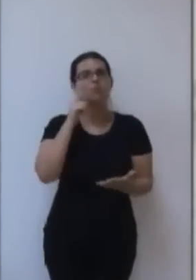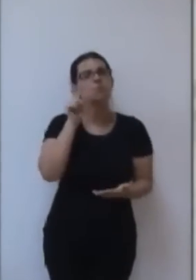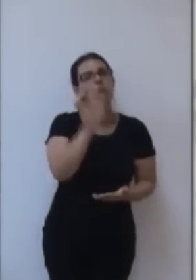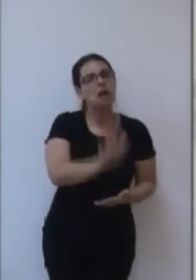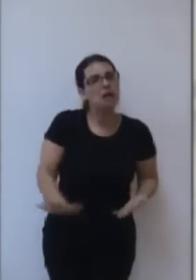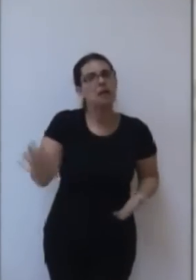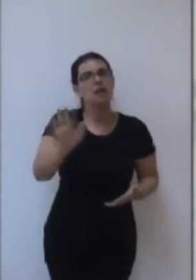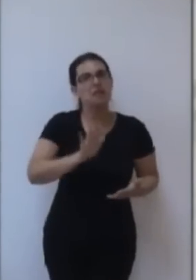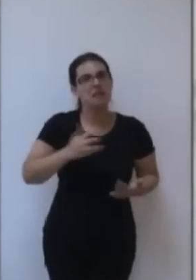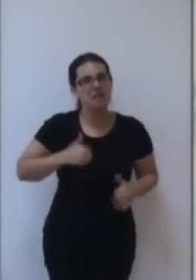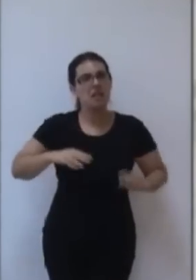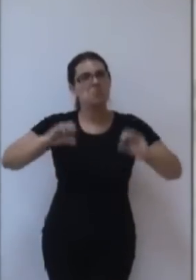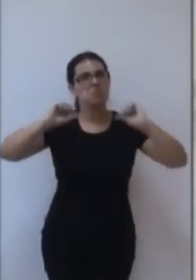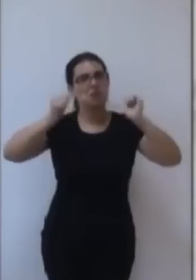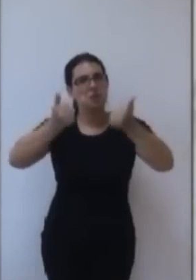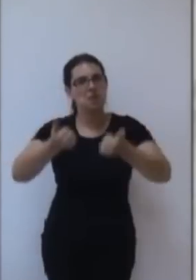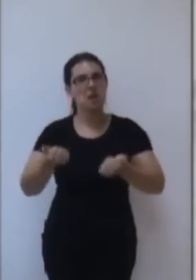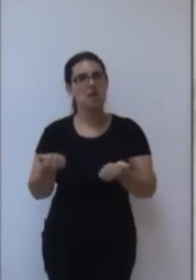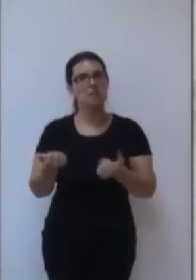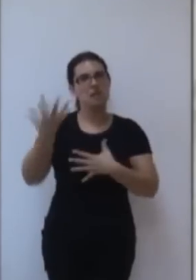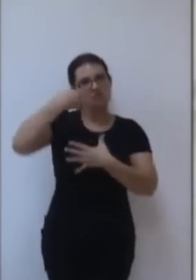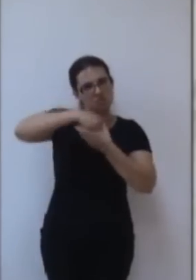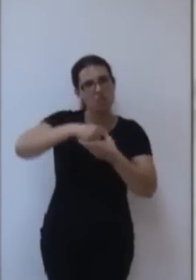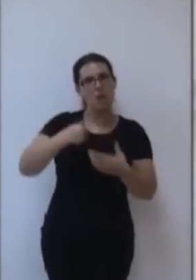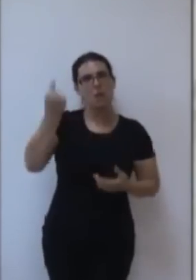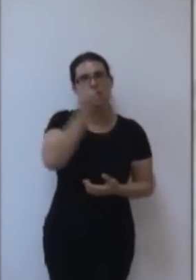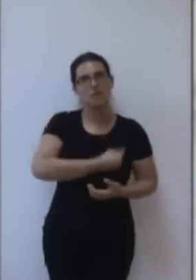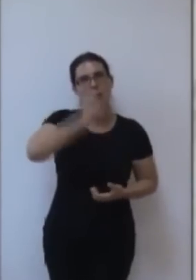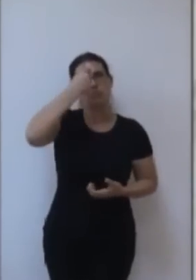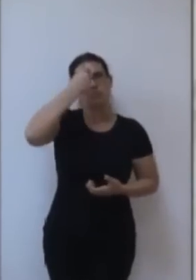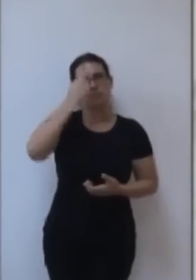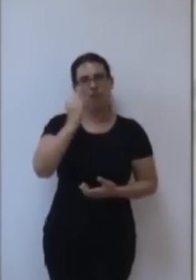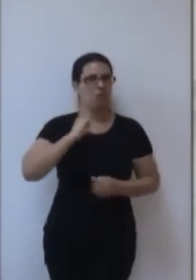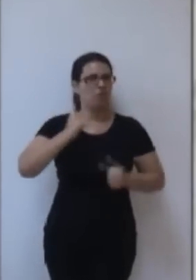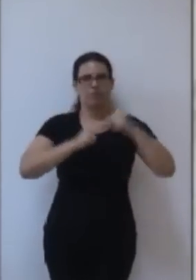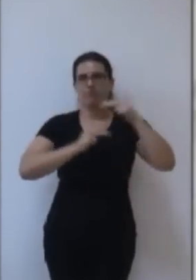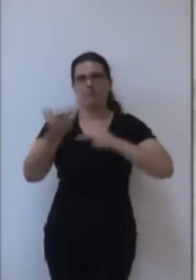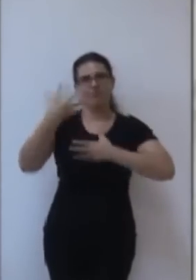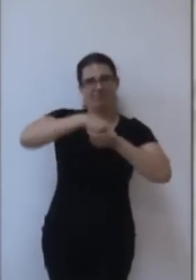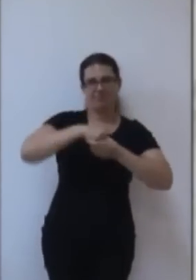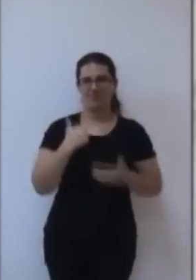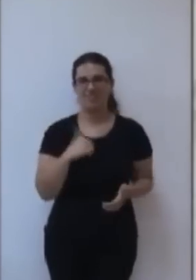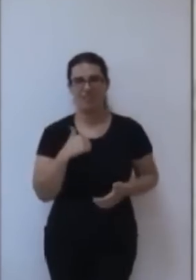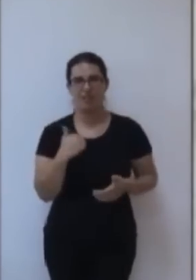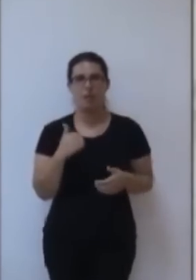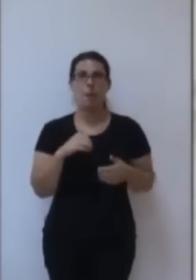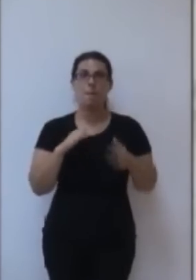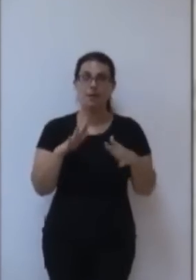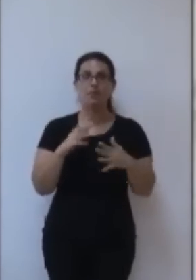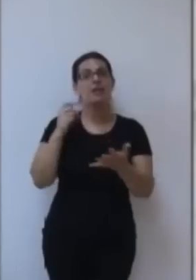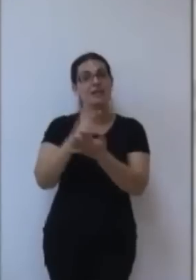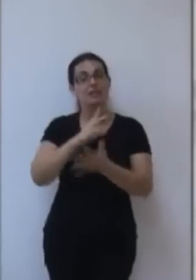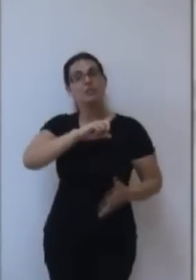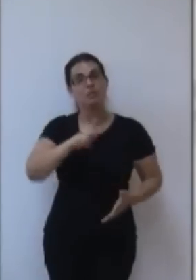que están más incorporados en los diseños, ¿no? Creo que el reto va también por incorporar en esos diseños